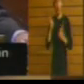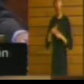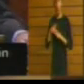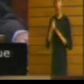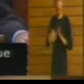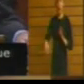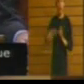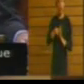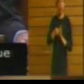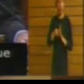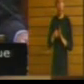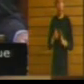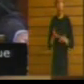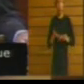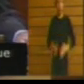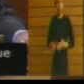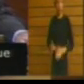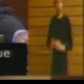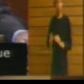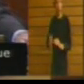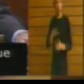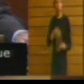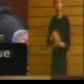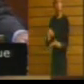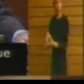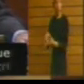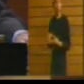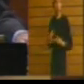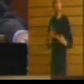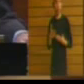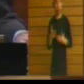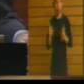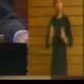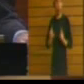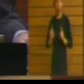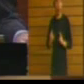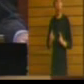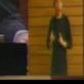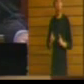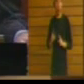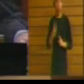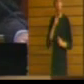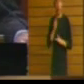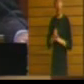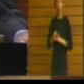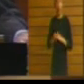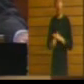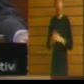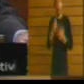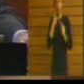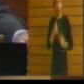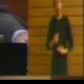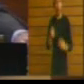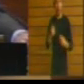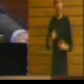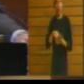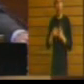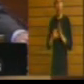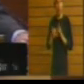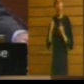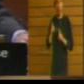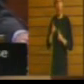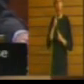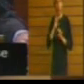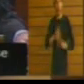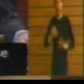puedan inscribir a sus hijos en los centros educativos, fundamentalmente los que se van a incorporar por primera vez en el sistema educativo